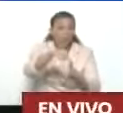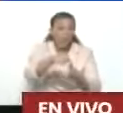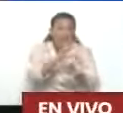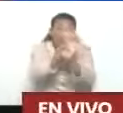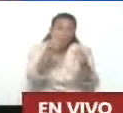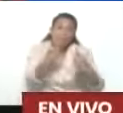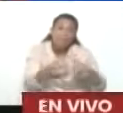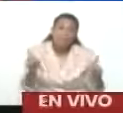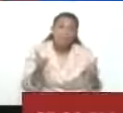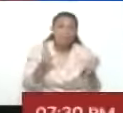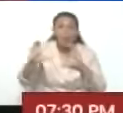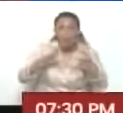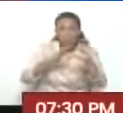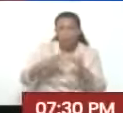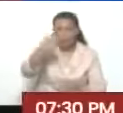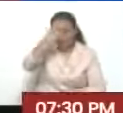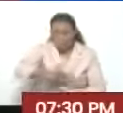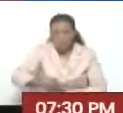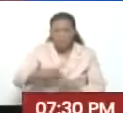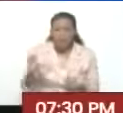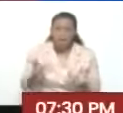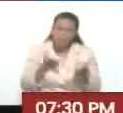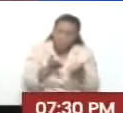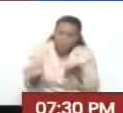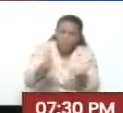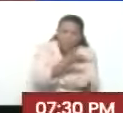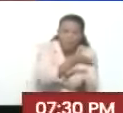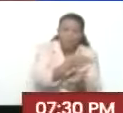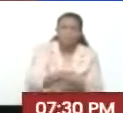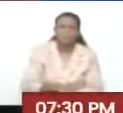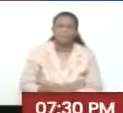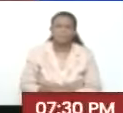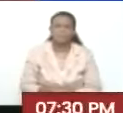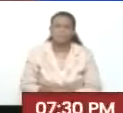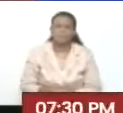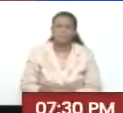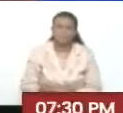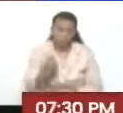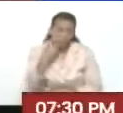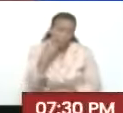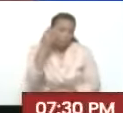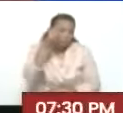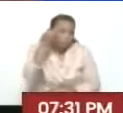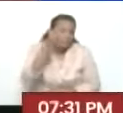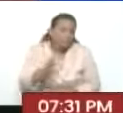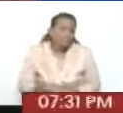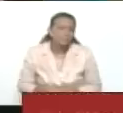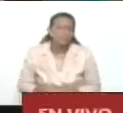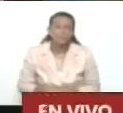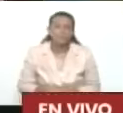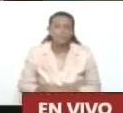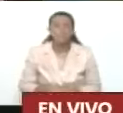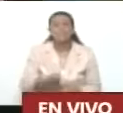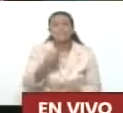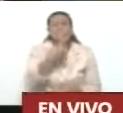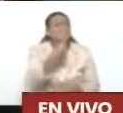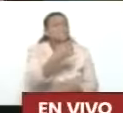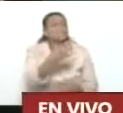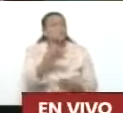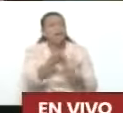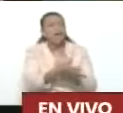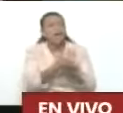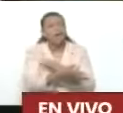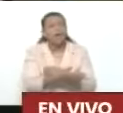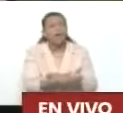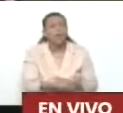alternativa humana verdaderamente viable. Es por abajo, además. Son reflexiones. Decía un autor que